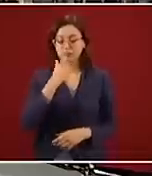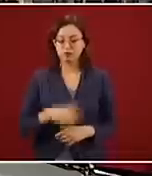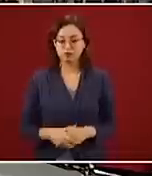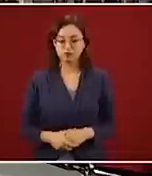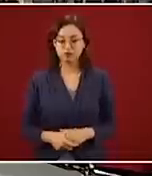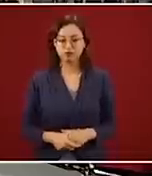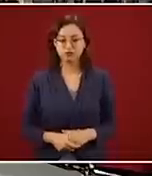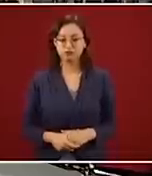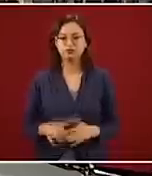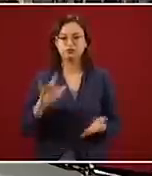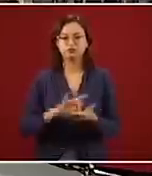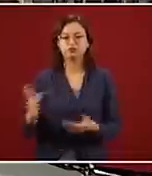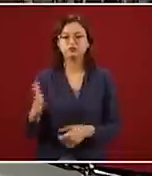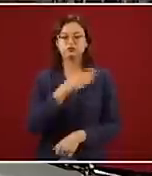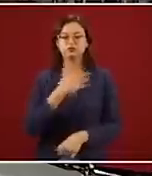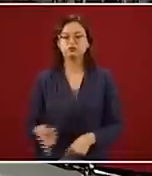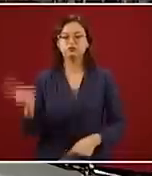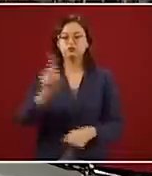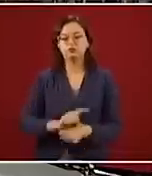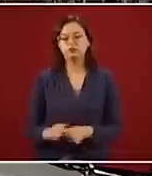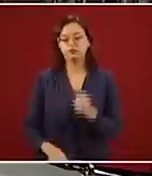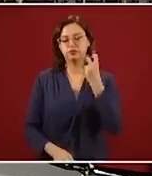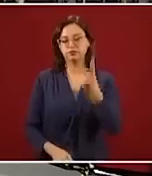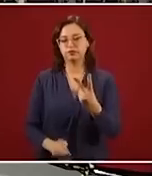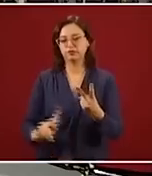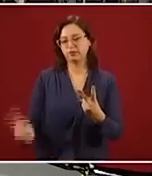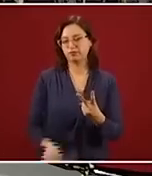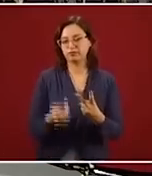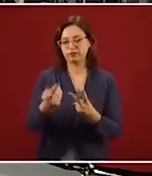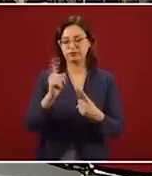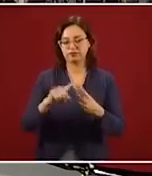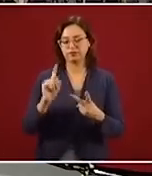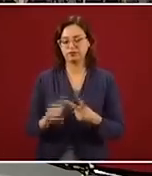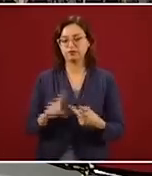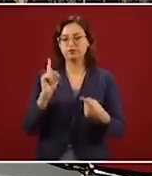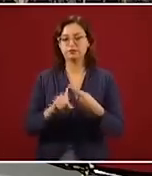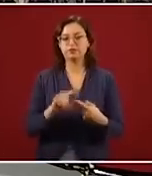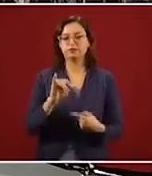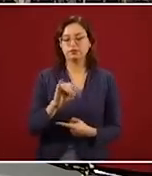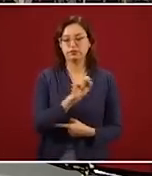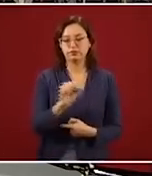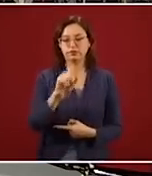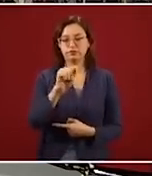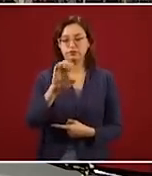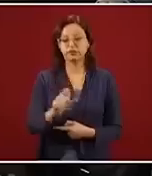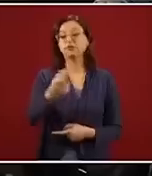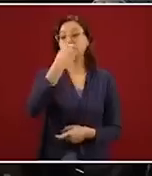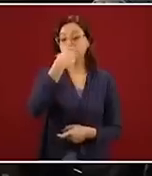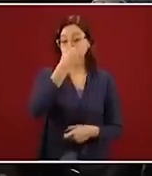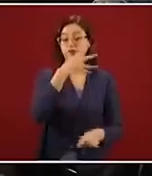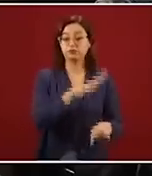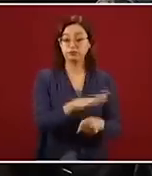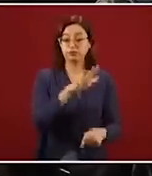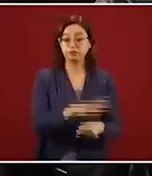Gracias. Muy buenos días. Dos preguntas. Primero, saber si en el ISSSTE hay un abasto total de medicamentos. Reportaban los